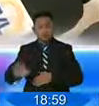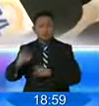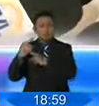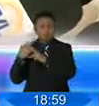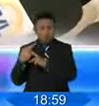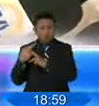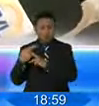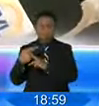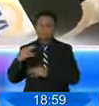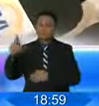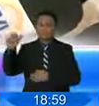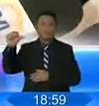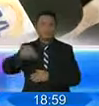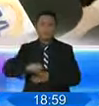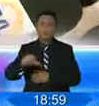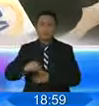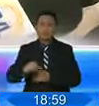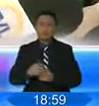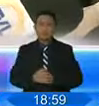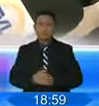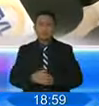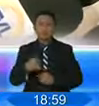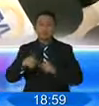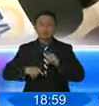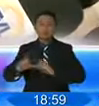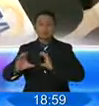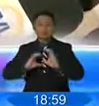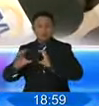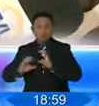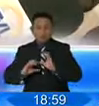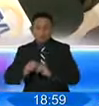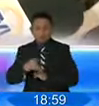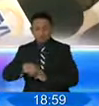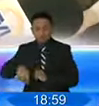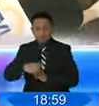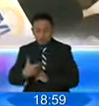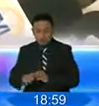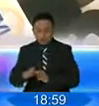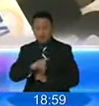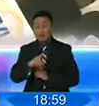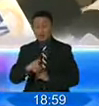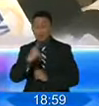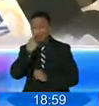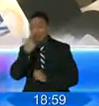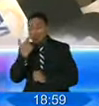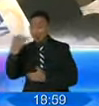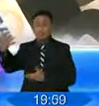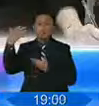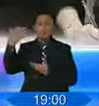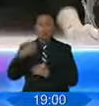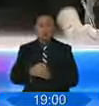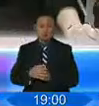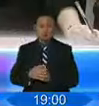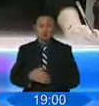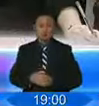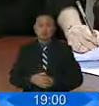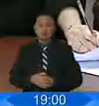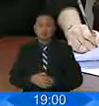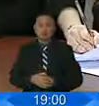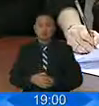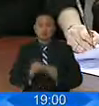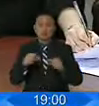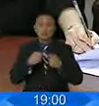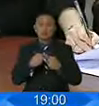cumplimiento del rol de comunicación, medios que juegan a un papel de actores políticos desestabilizadores. Cosa que la